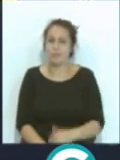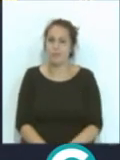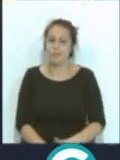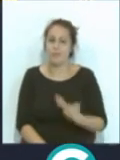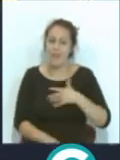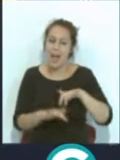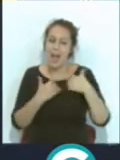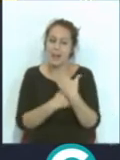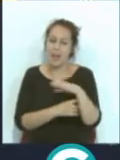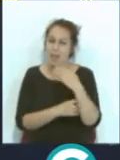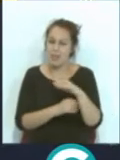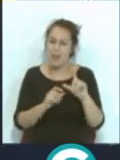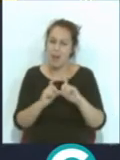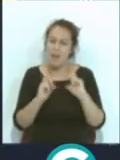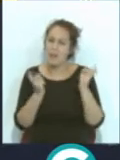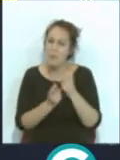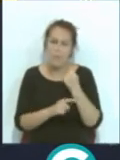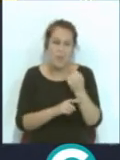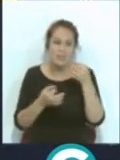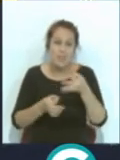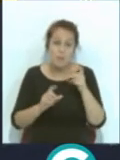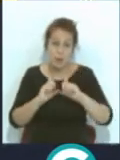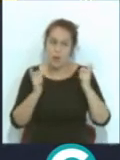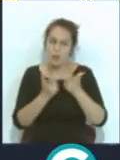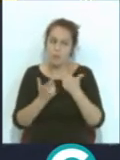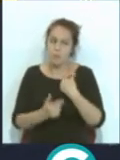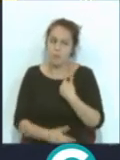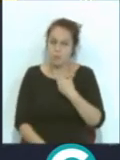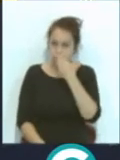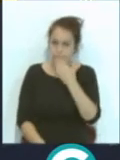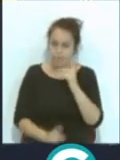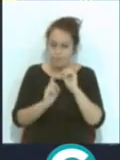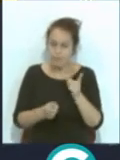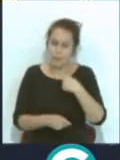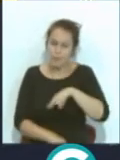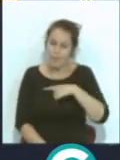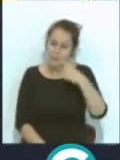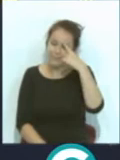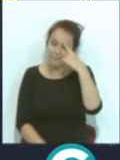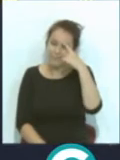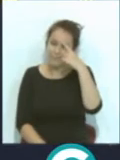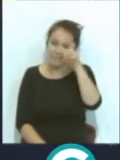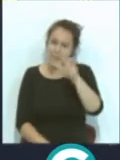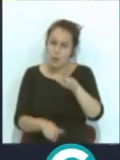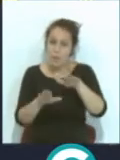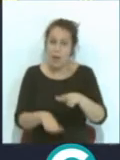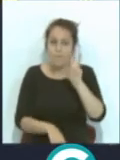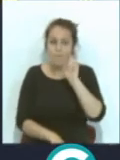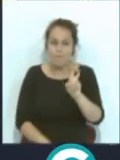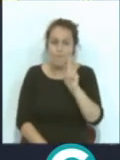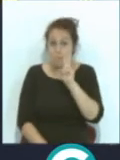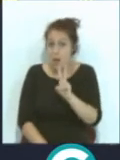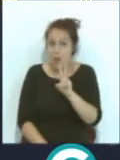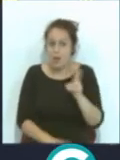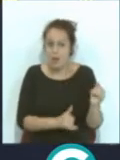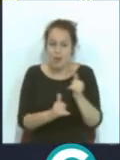que Carranza siempre está con su equipo, además su equipo está dando la cara y los echamos mucho de menos. Y verlos, aunque sea a la llegada, pues nos emociona y